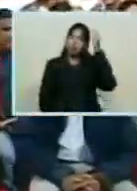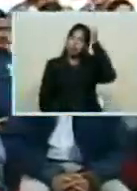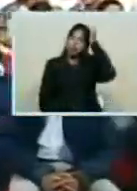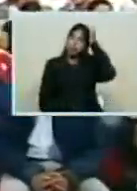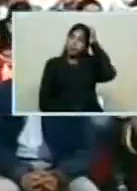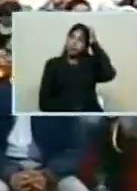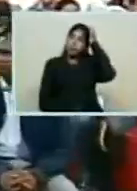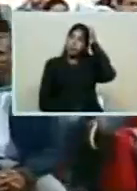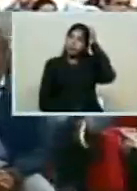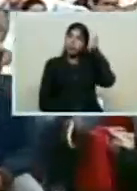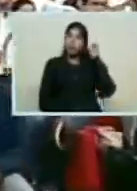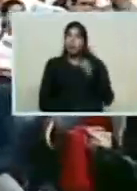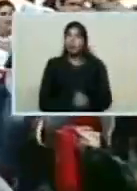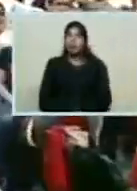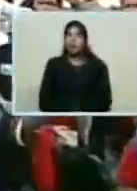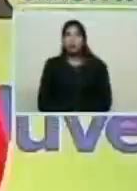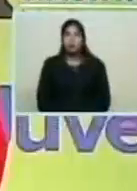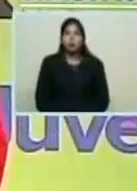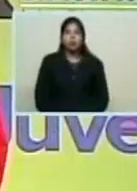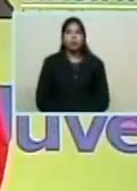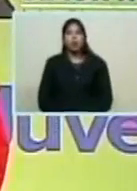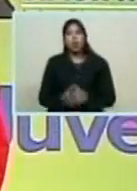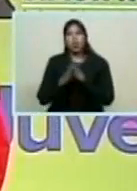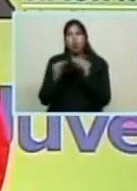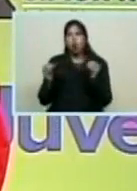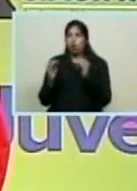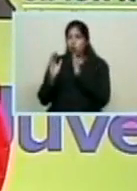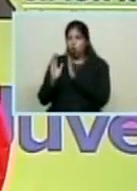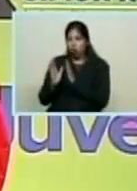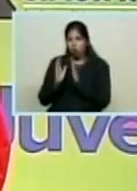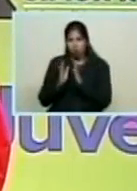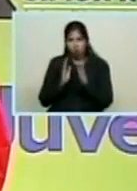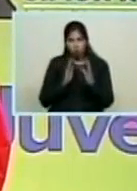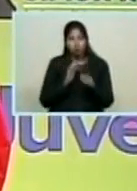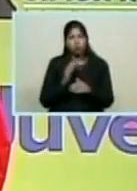Avancemos en la organización